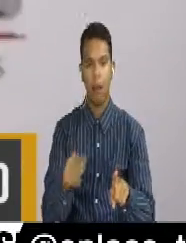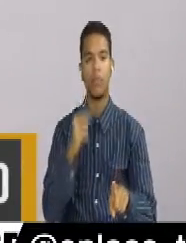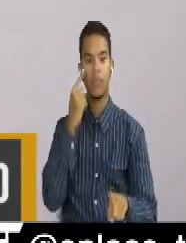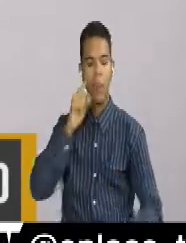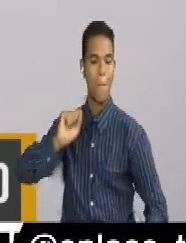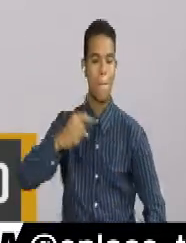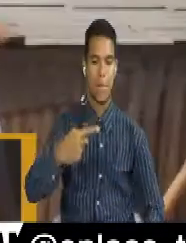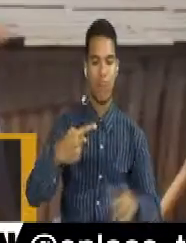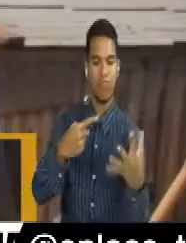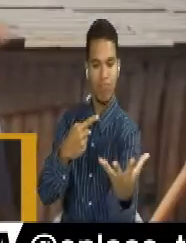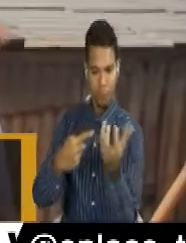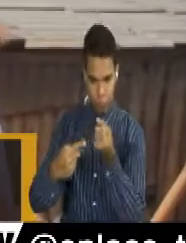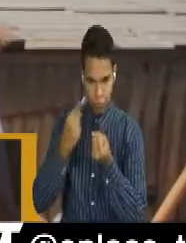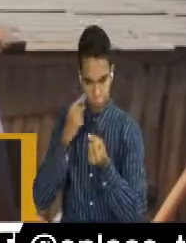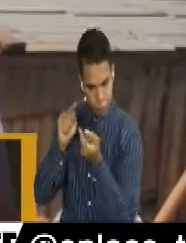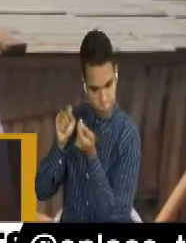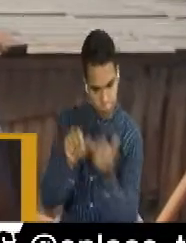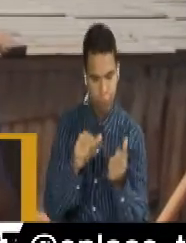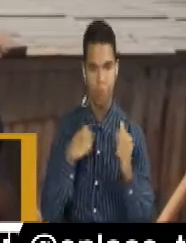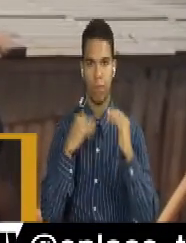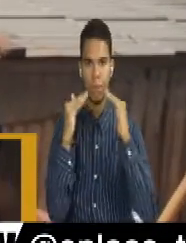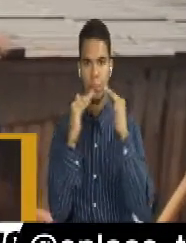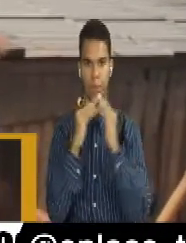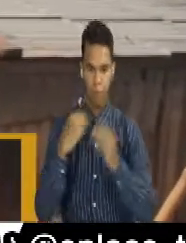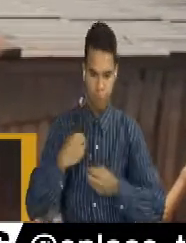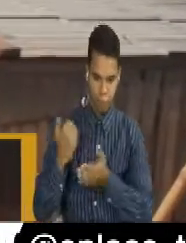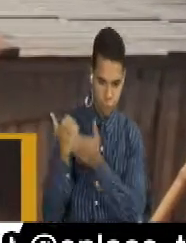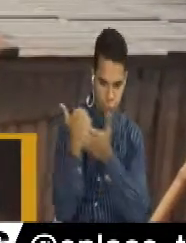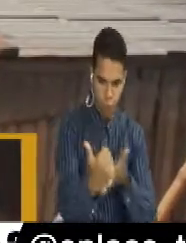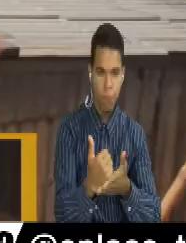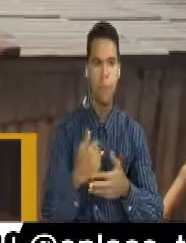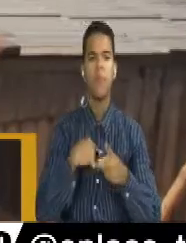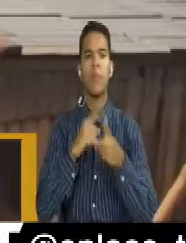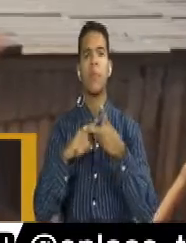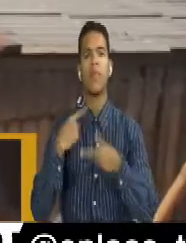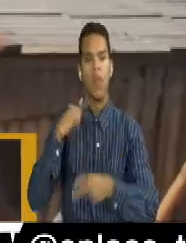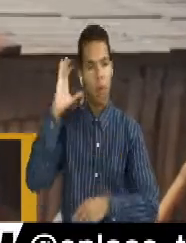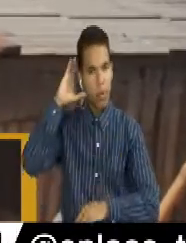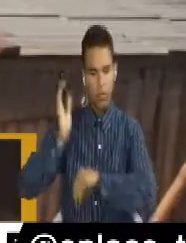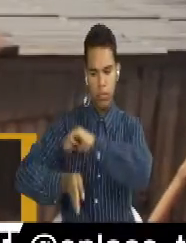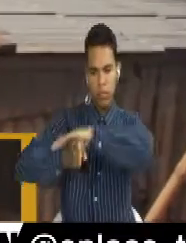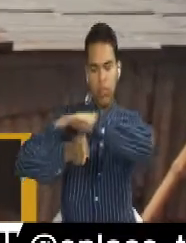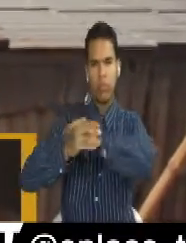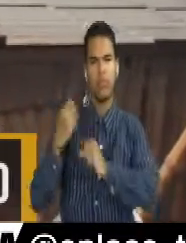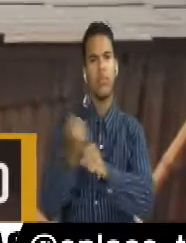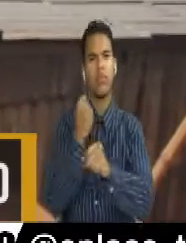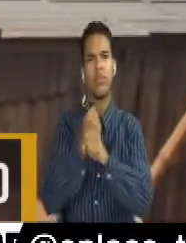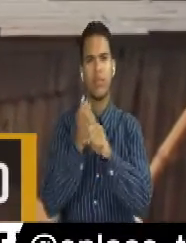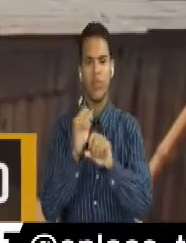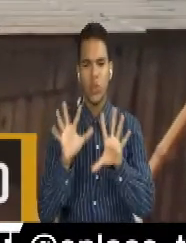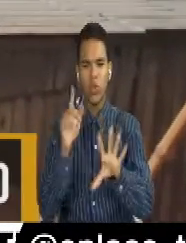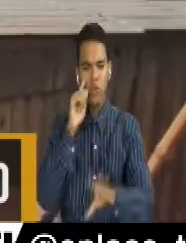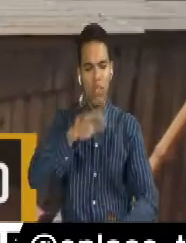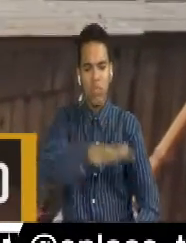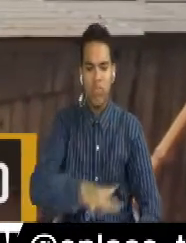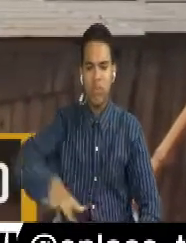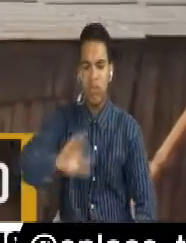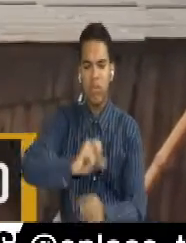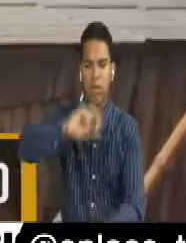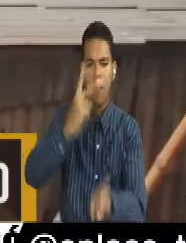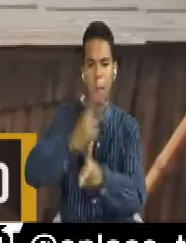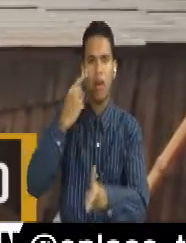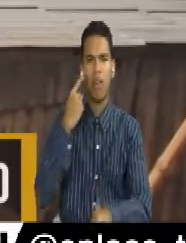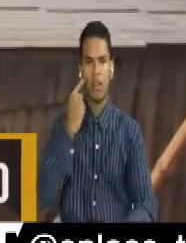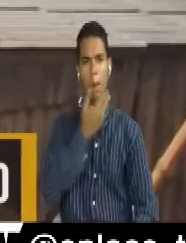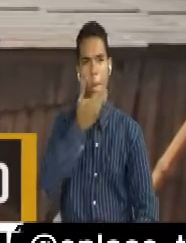Centenario. Seguimos recibiendo las postulaciones, seguimos trabajando en la zona de alto riesgo para que las zonas, la gente se postule y